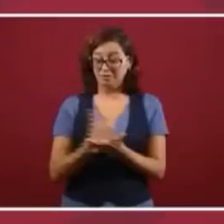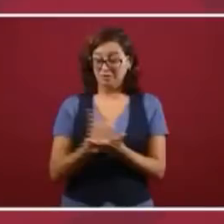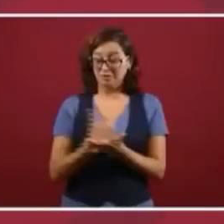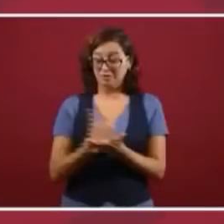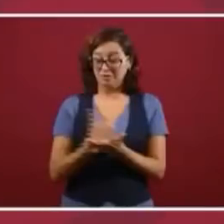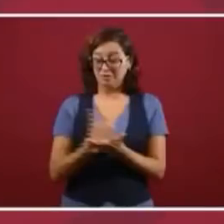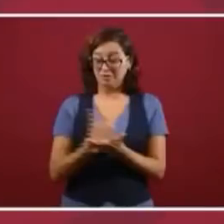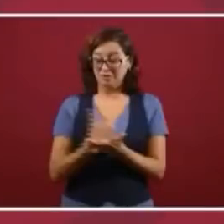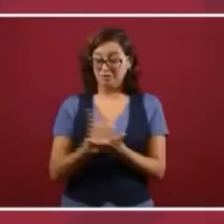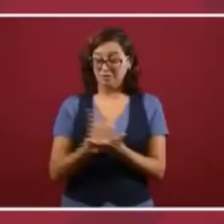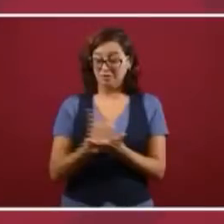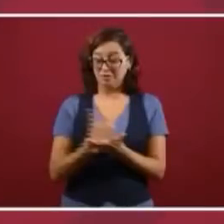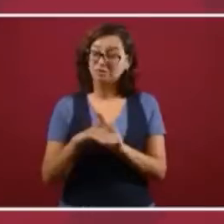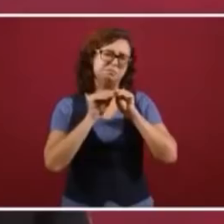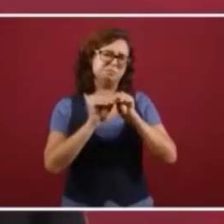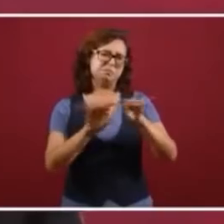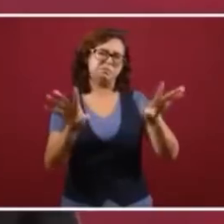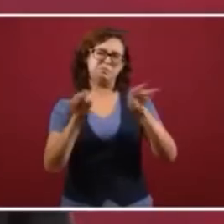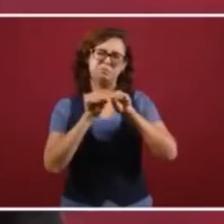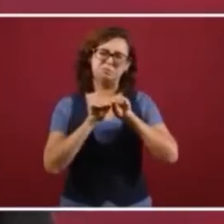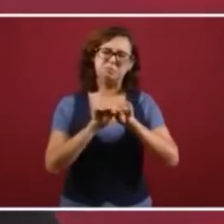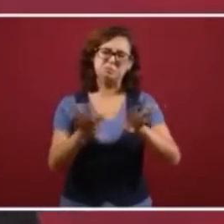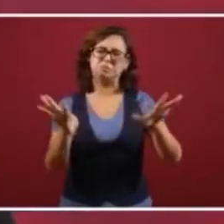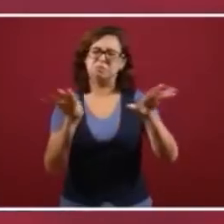en contra nuestra.